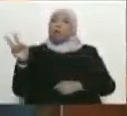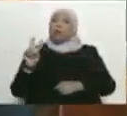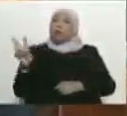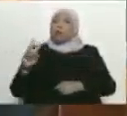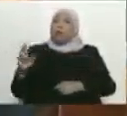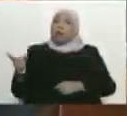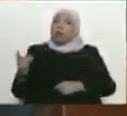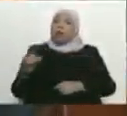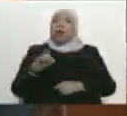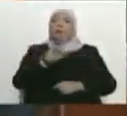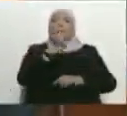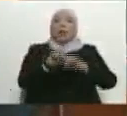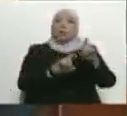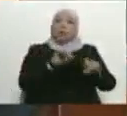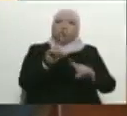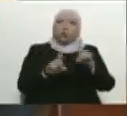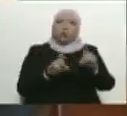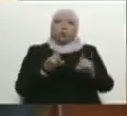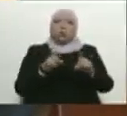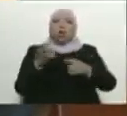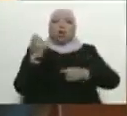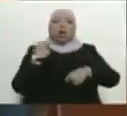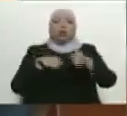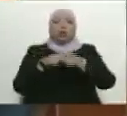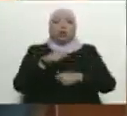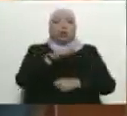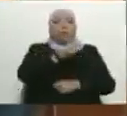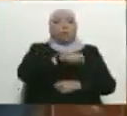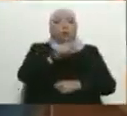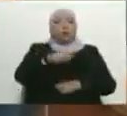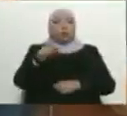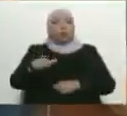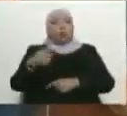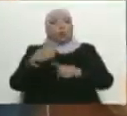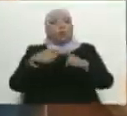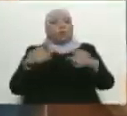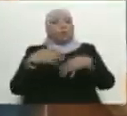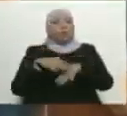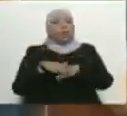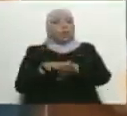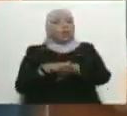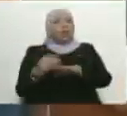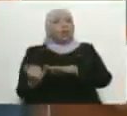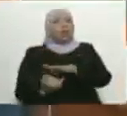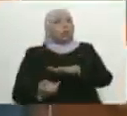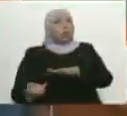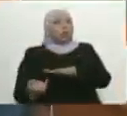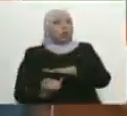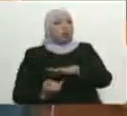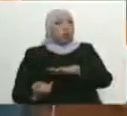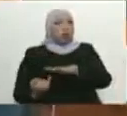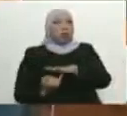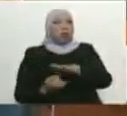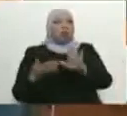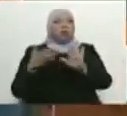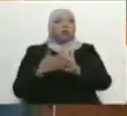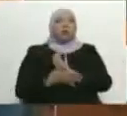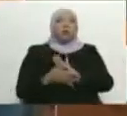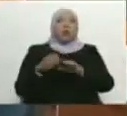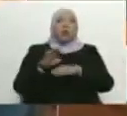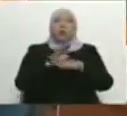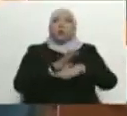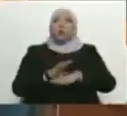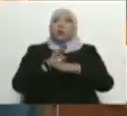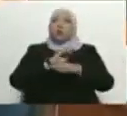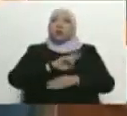donde participan pues representantes de la sociedad civil y también integrantes de las distintas instituciones que participan en lo que tiene que ver con la seguridad